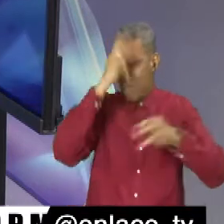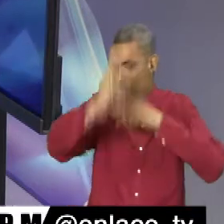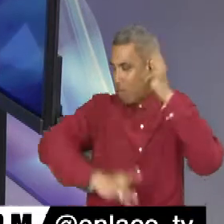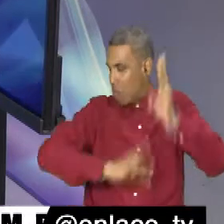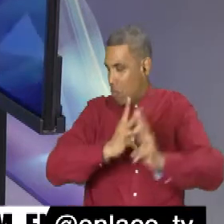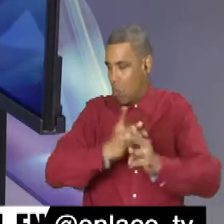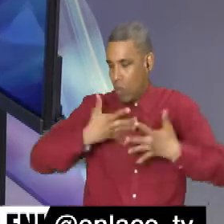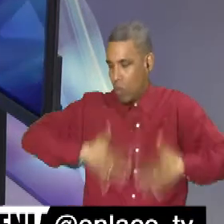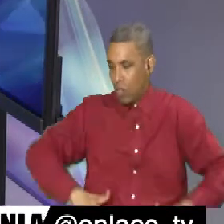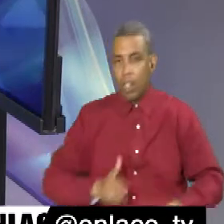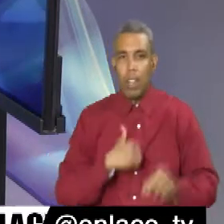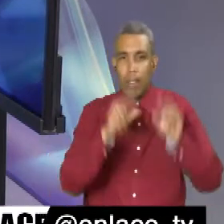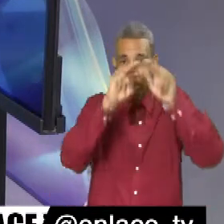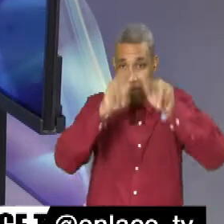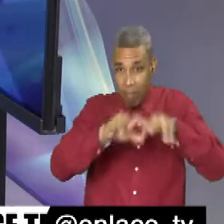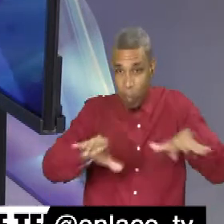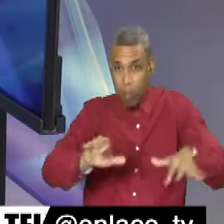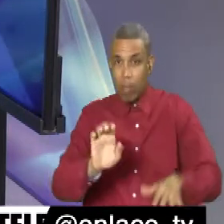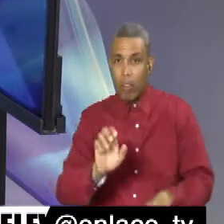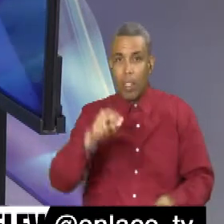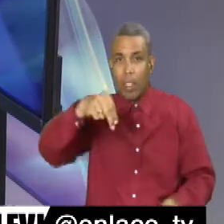través de nuestra página